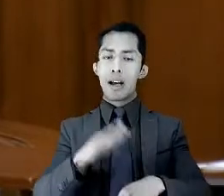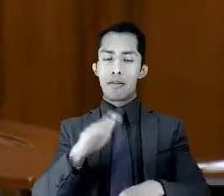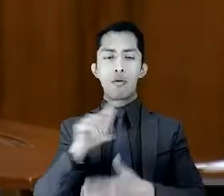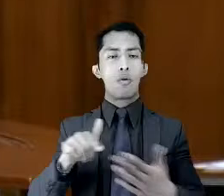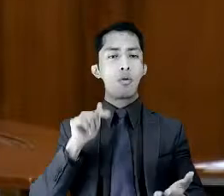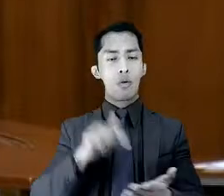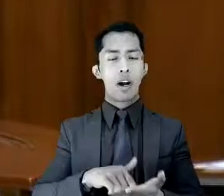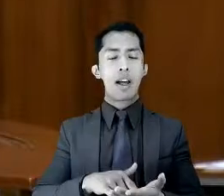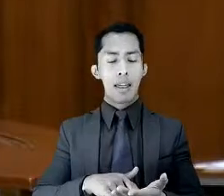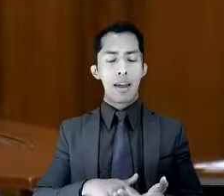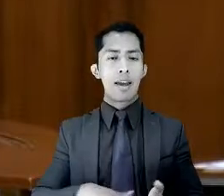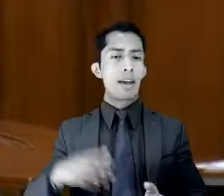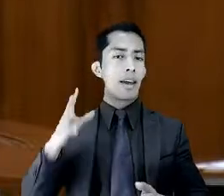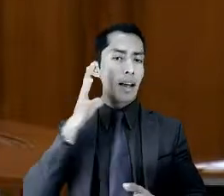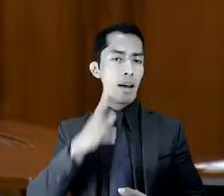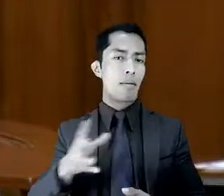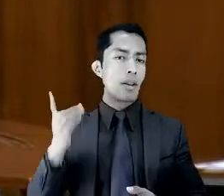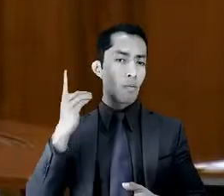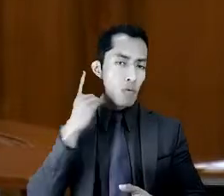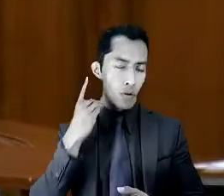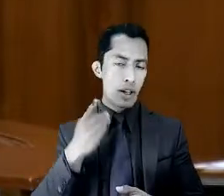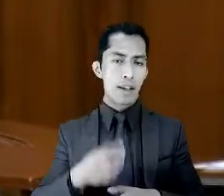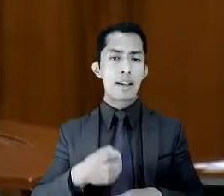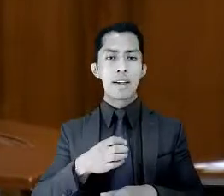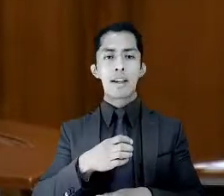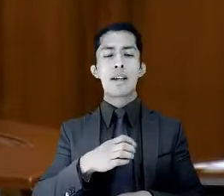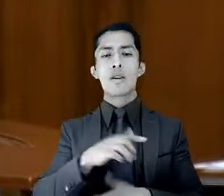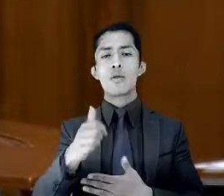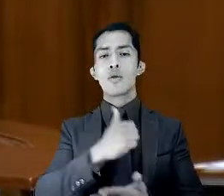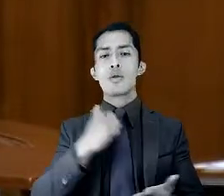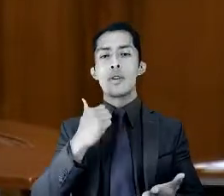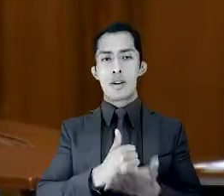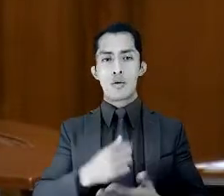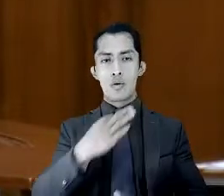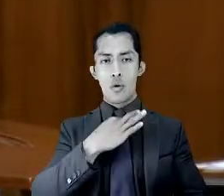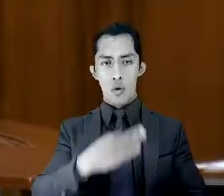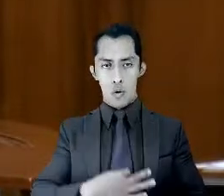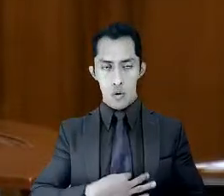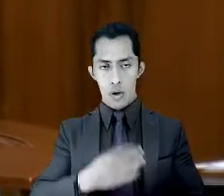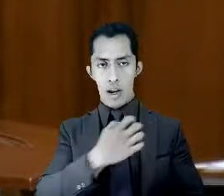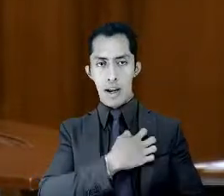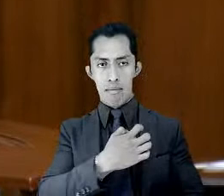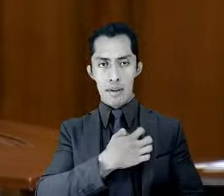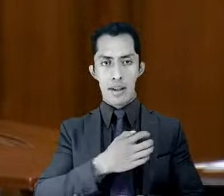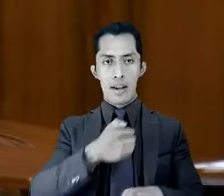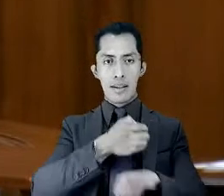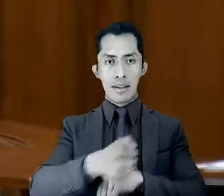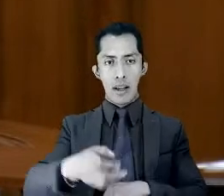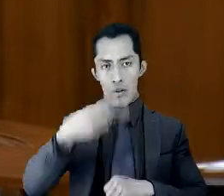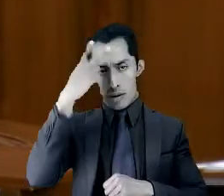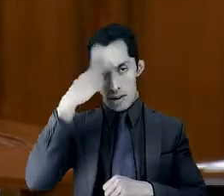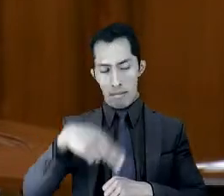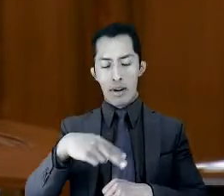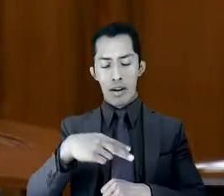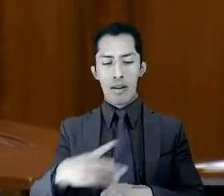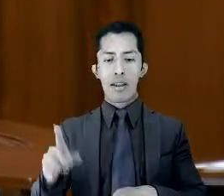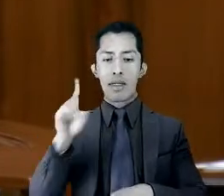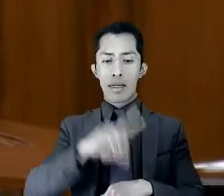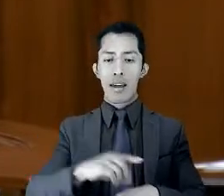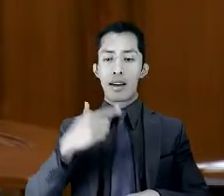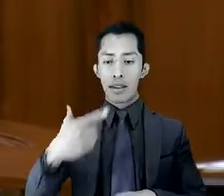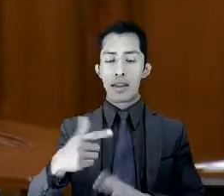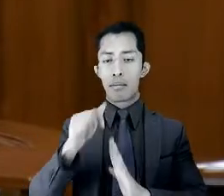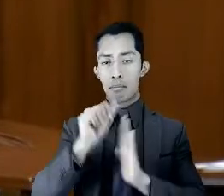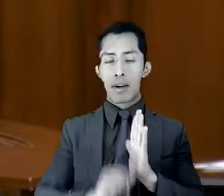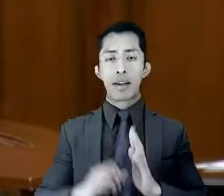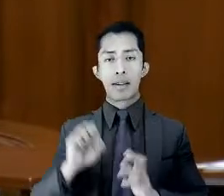en el Palacio del Poder Legislativo en la ciudad de Toluca de Lerdo, capital del Estado de México, a los 7 días del